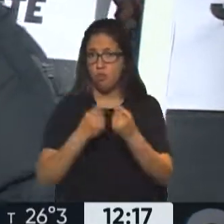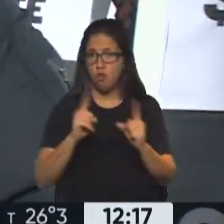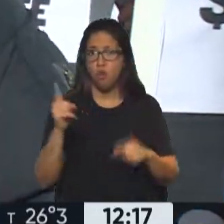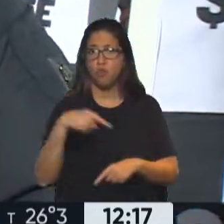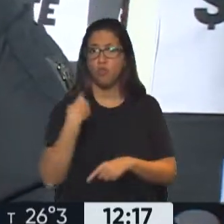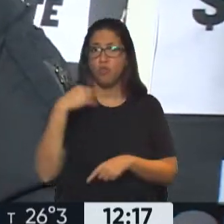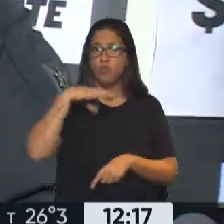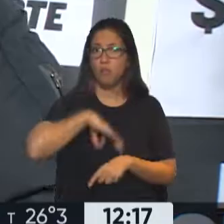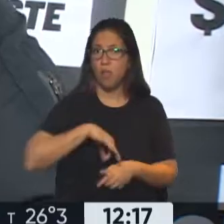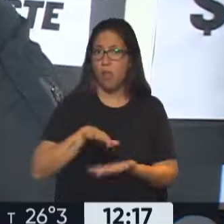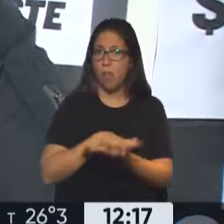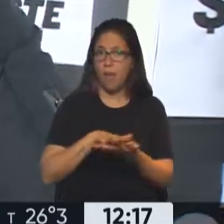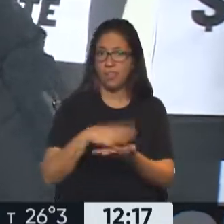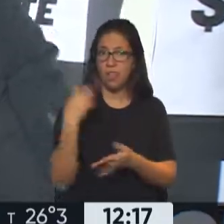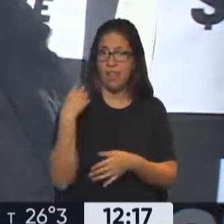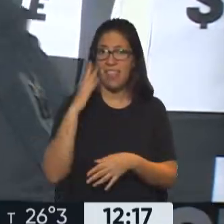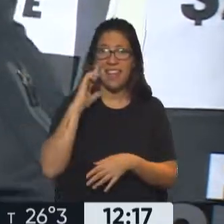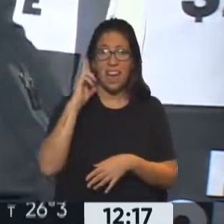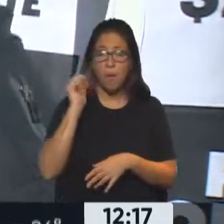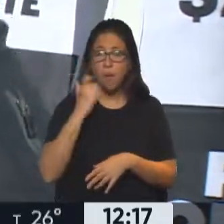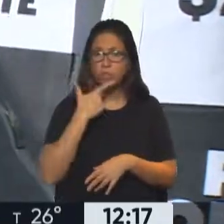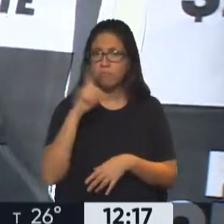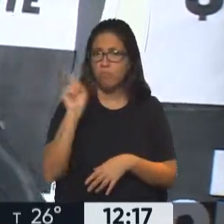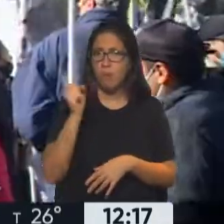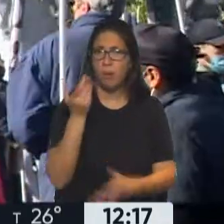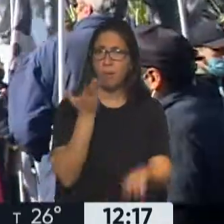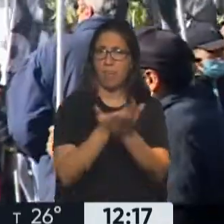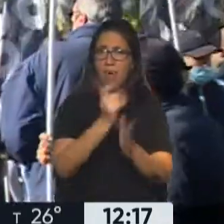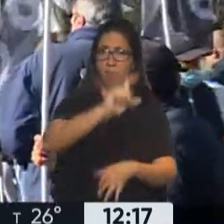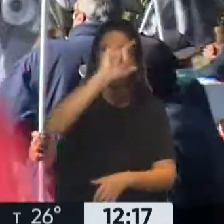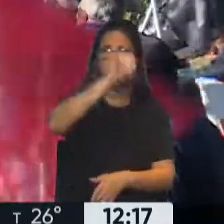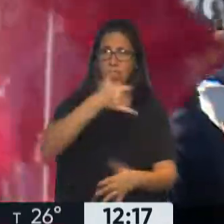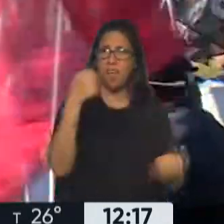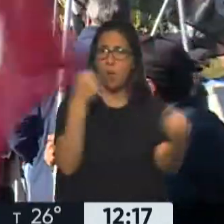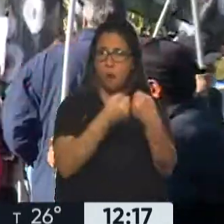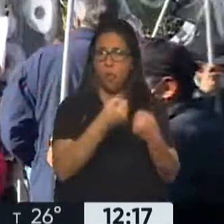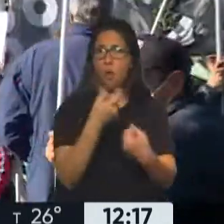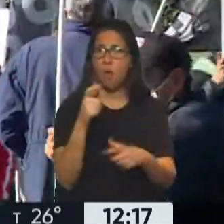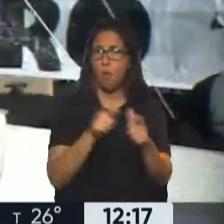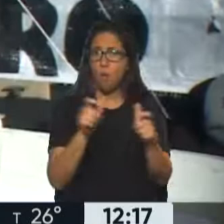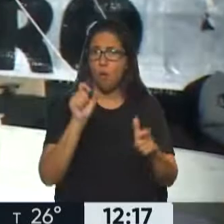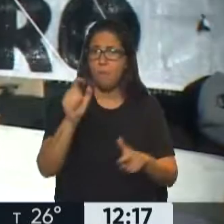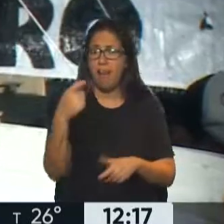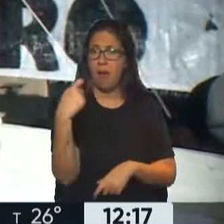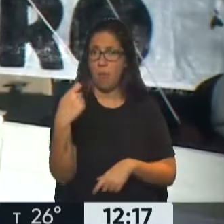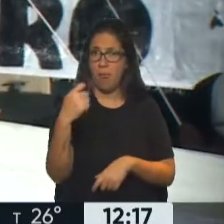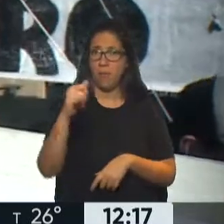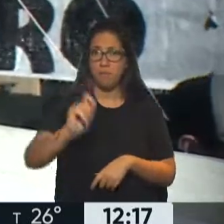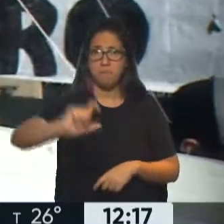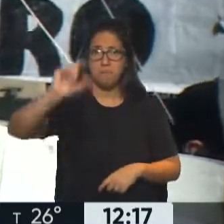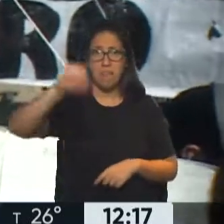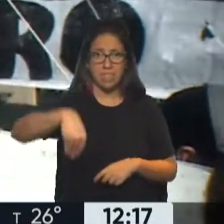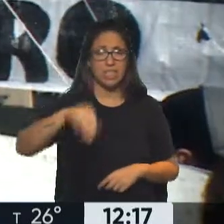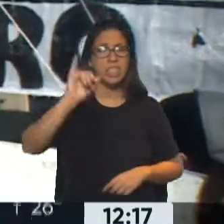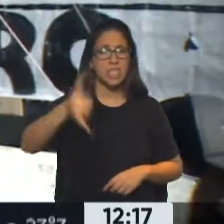básico universal de juan grabois pero sí con el pedido de aumento el pedido de un bono para los jubilados un aumento para los jubilados y nos estamos reclamando